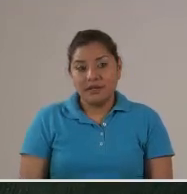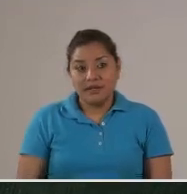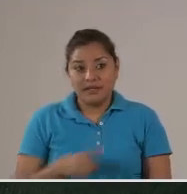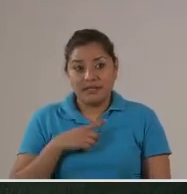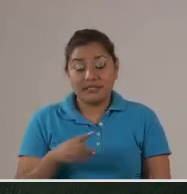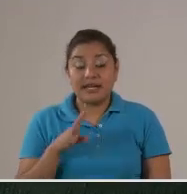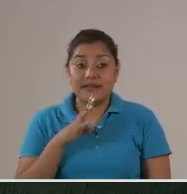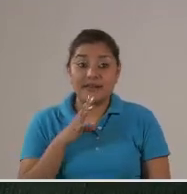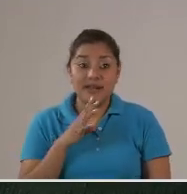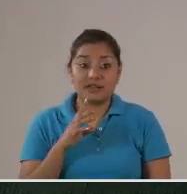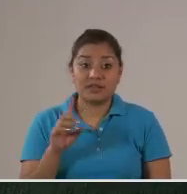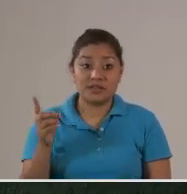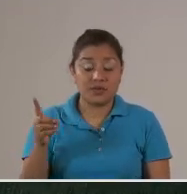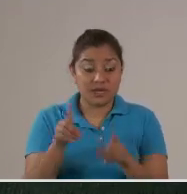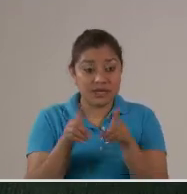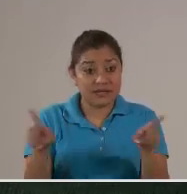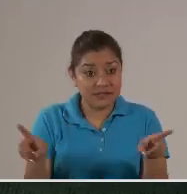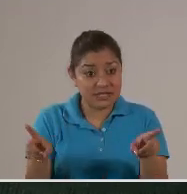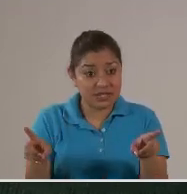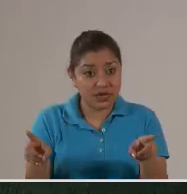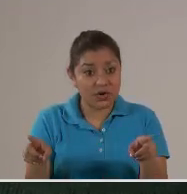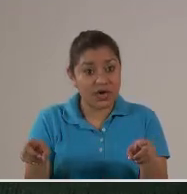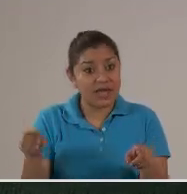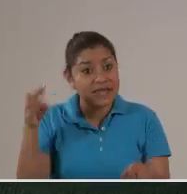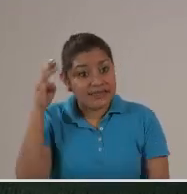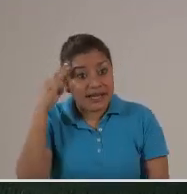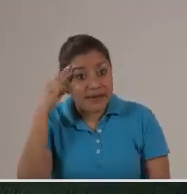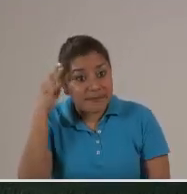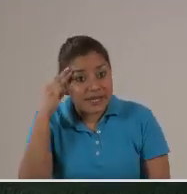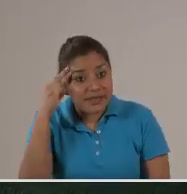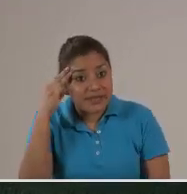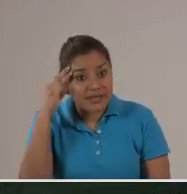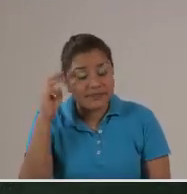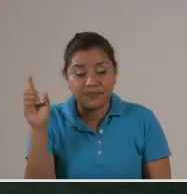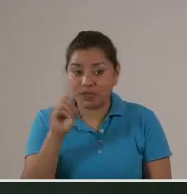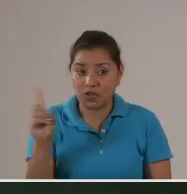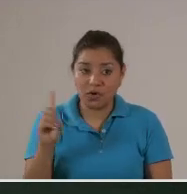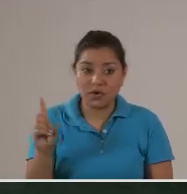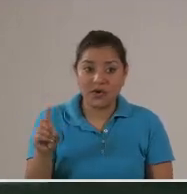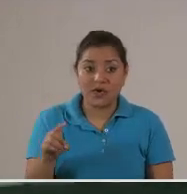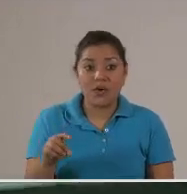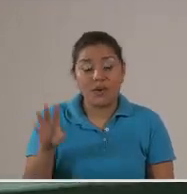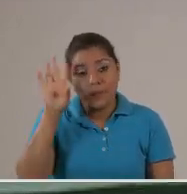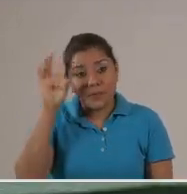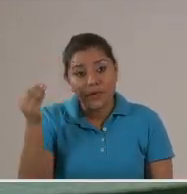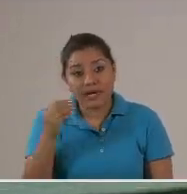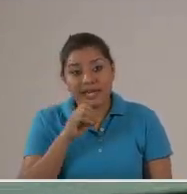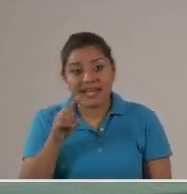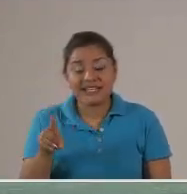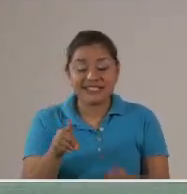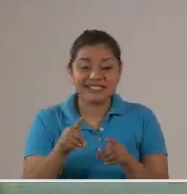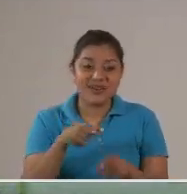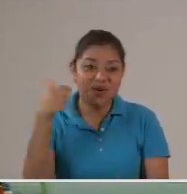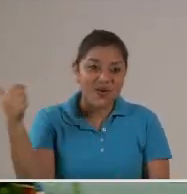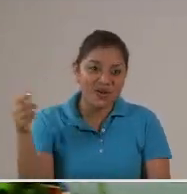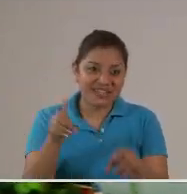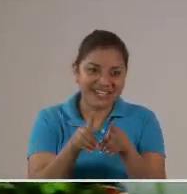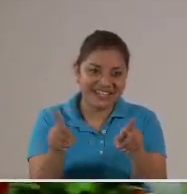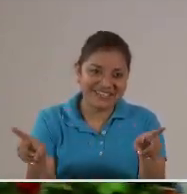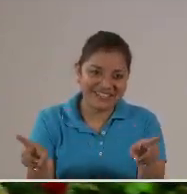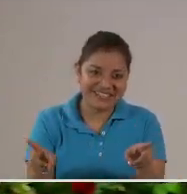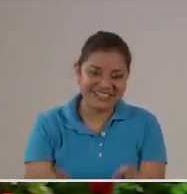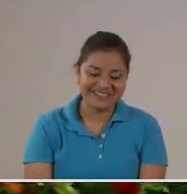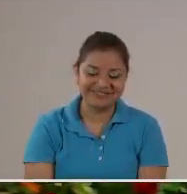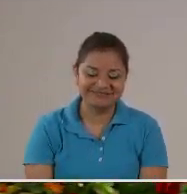hablando de una división apodi orizo Esta es otra y ahí la vamos a ver